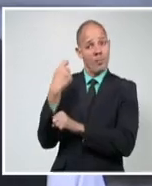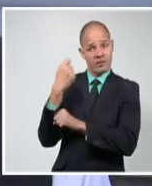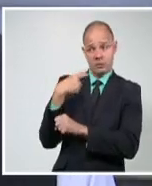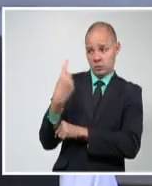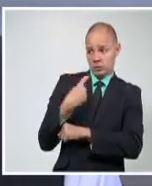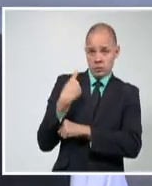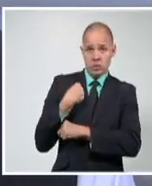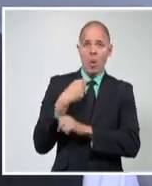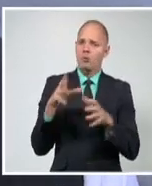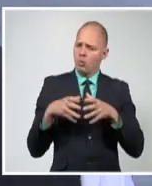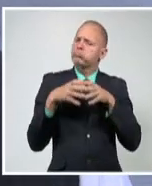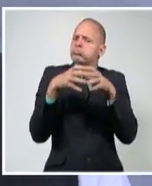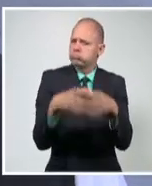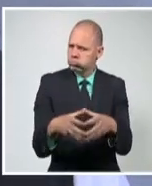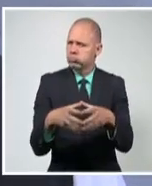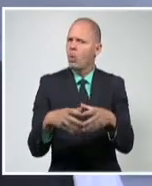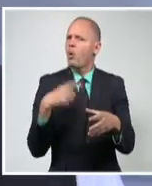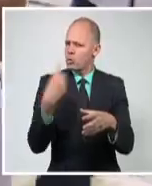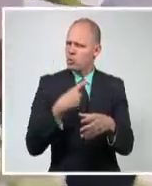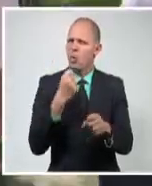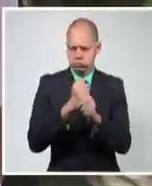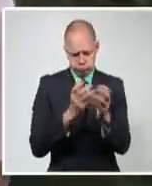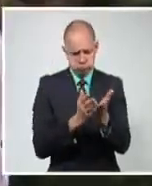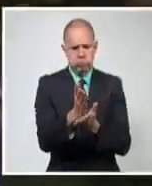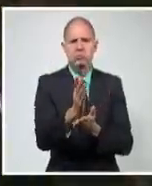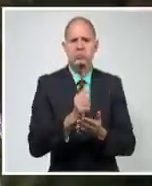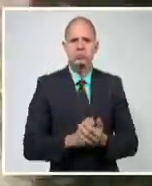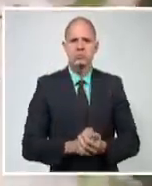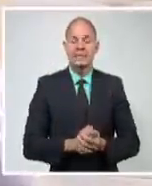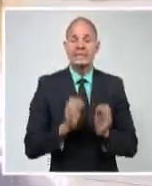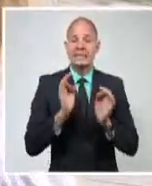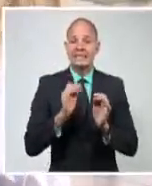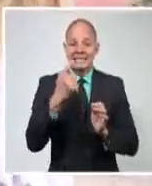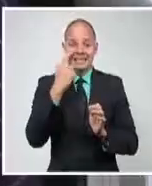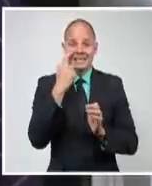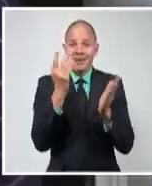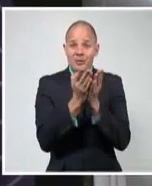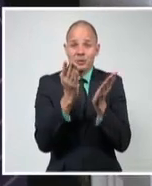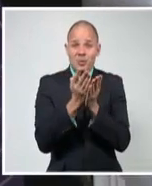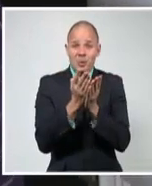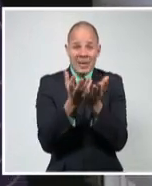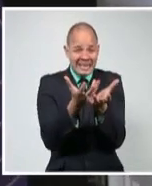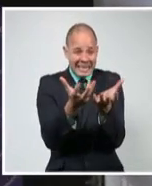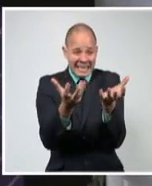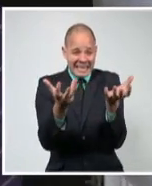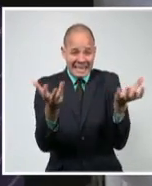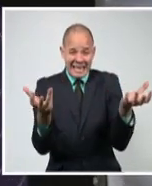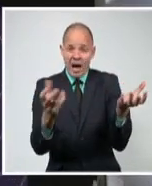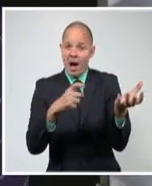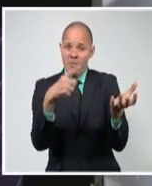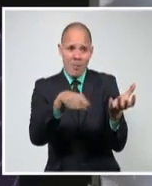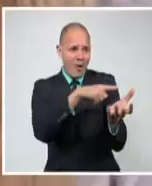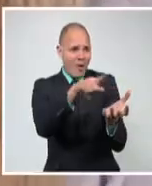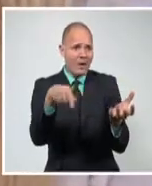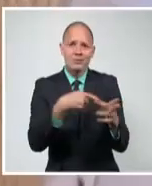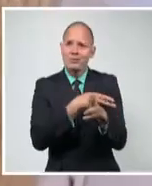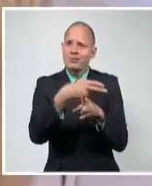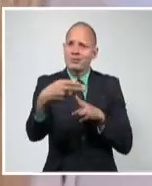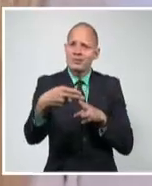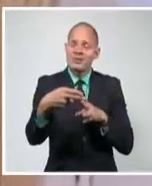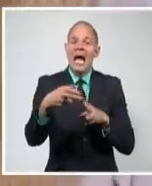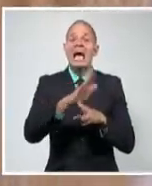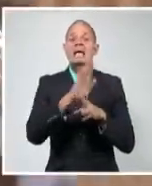adelante. Muchos son los testimonios que este contingente de futuros galenos tienen para contar cuando la COVID-19 deje de ser el